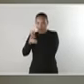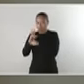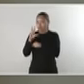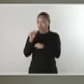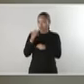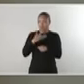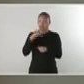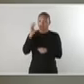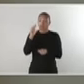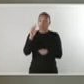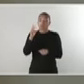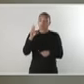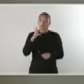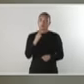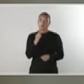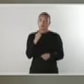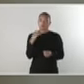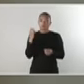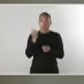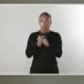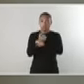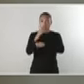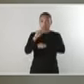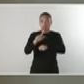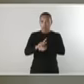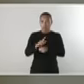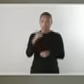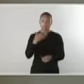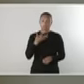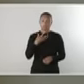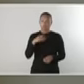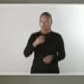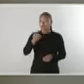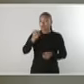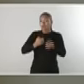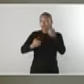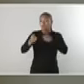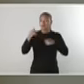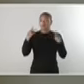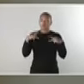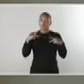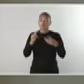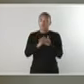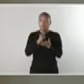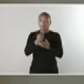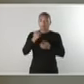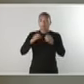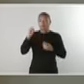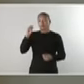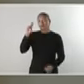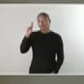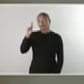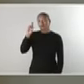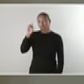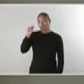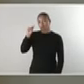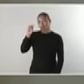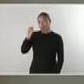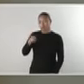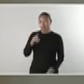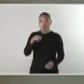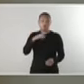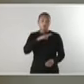policías estatales algunos de ustedes trae a Costa de los impuestos que pagamos nosotros Quiero invitarlos a las colonias a caminar